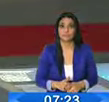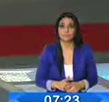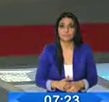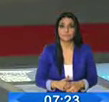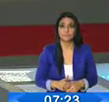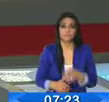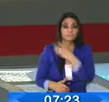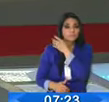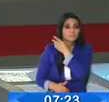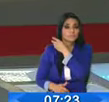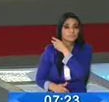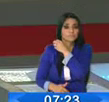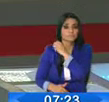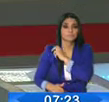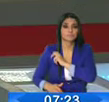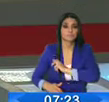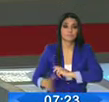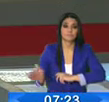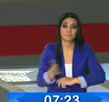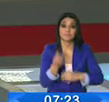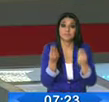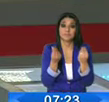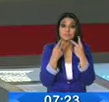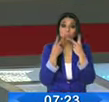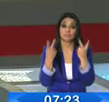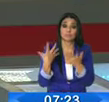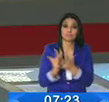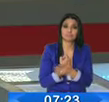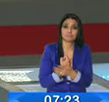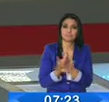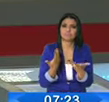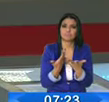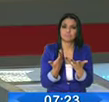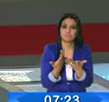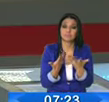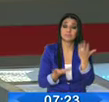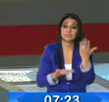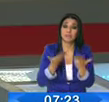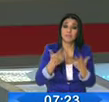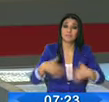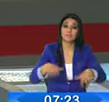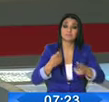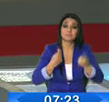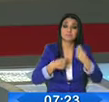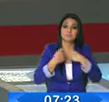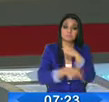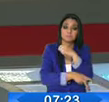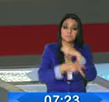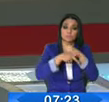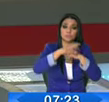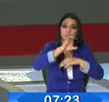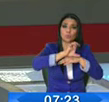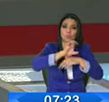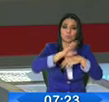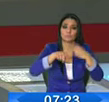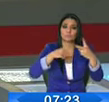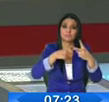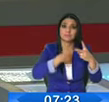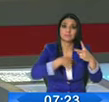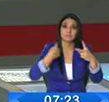un presunto delito de peculado se habría cometido en la intermediación aplicada para la venta del petróleo ecuatoriano y china